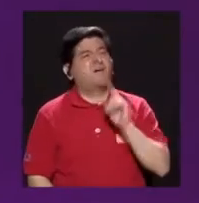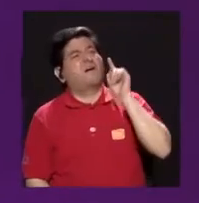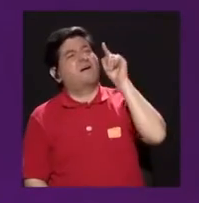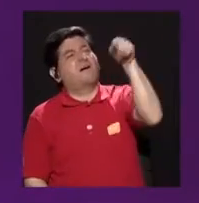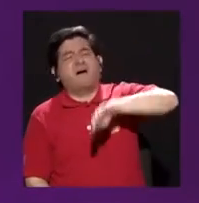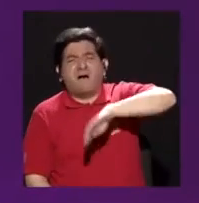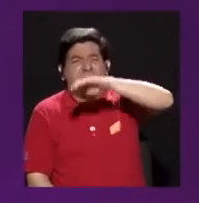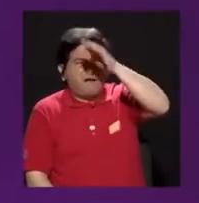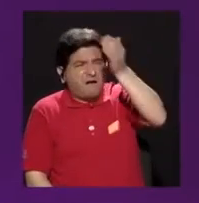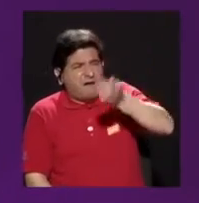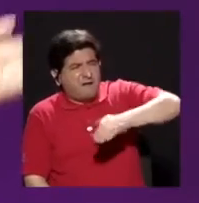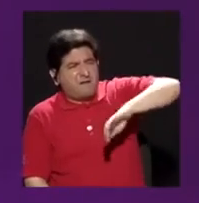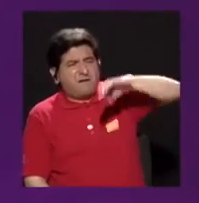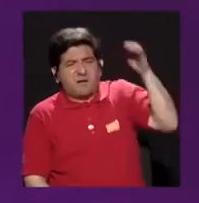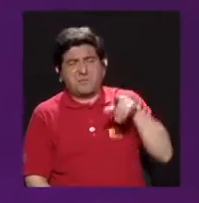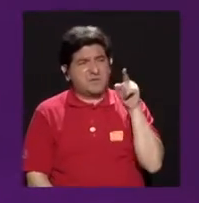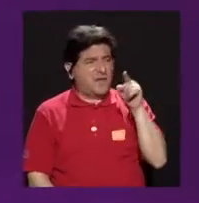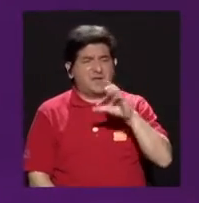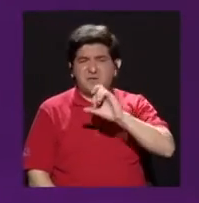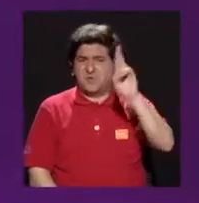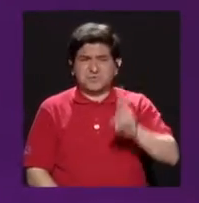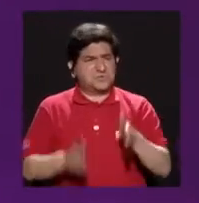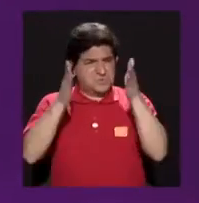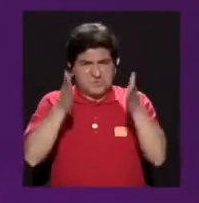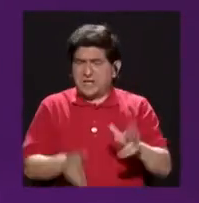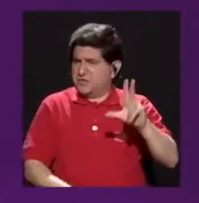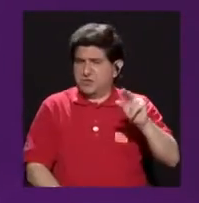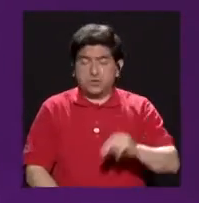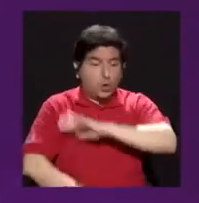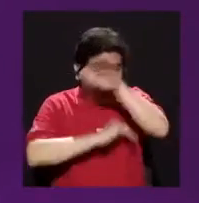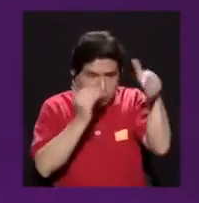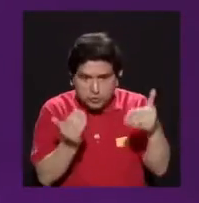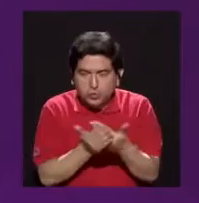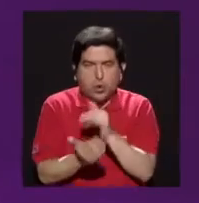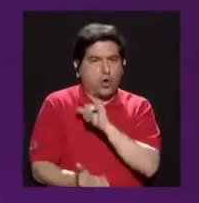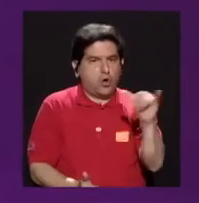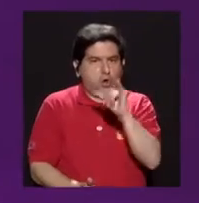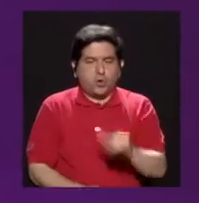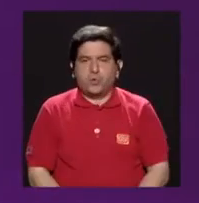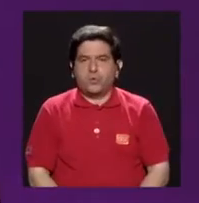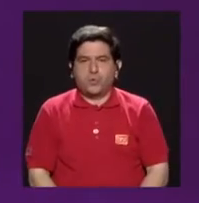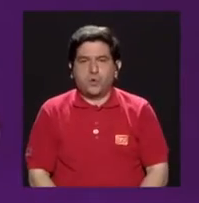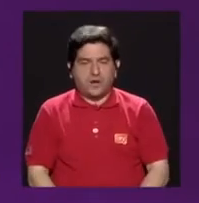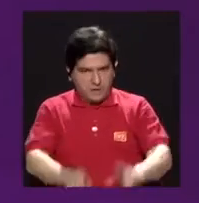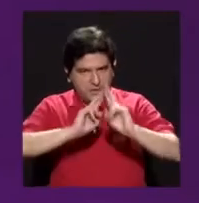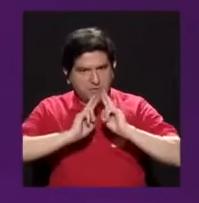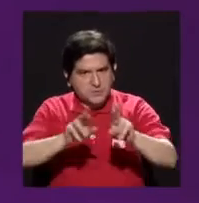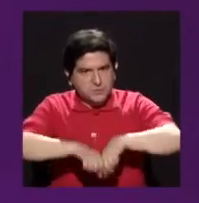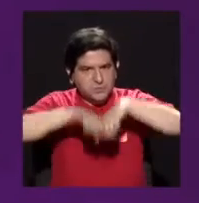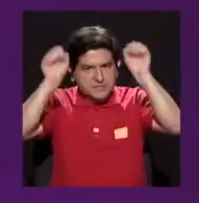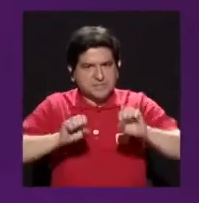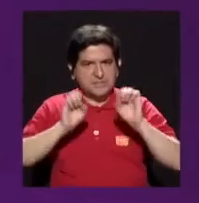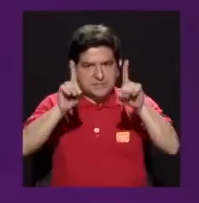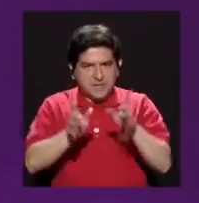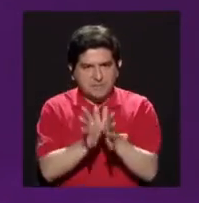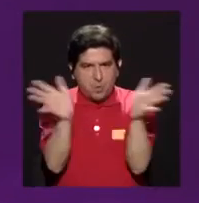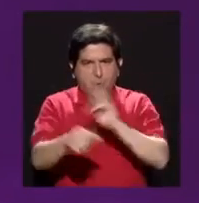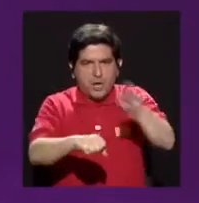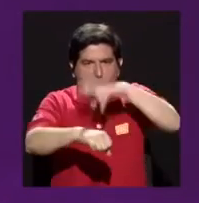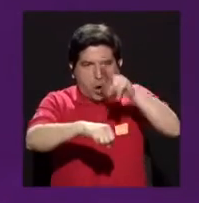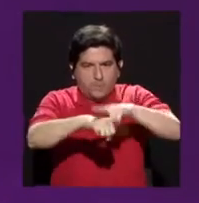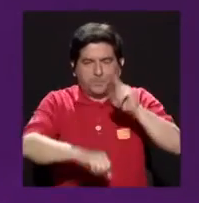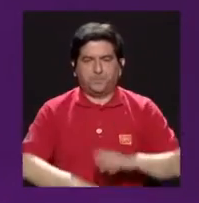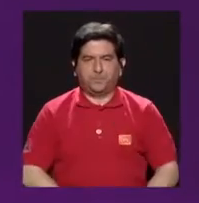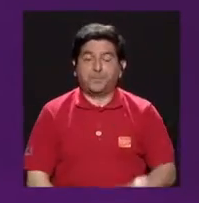en la montaña y que prácticamente no son costarricenses, ¿verdad? Todo eso ha sido también producido por el sistema educativo público nacional,